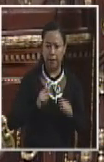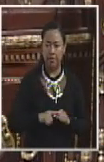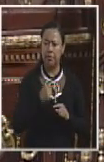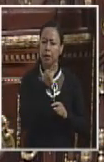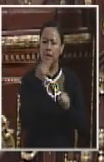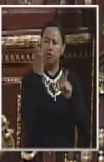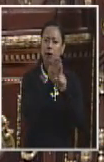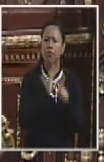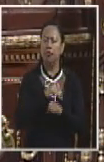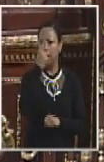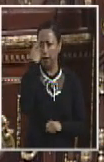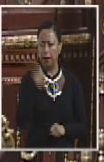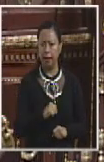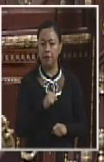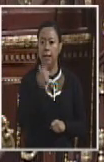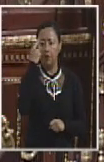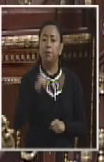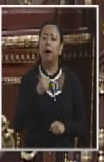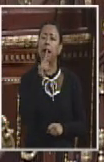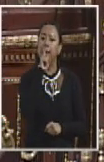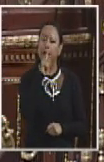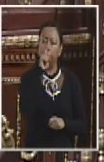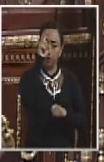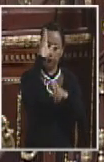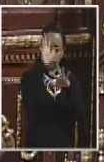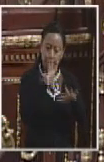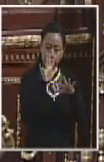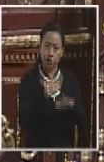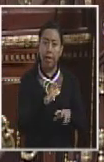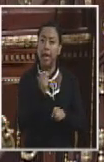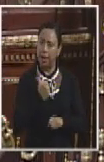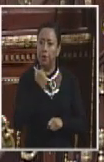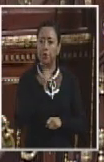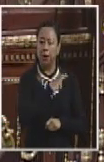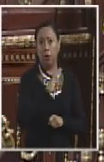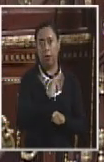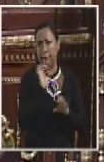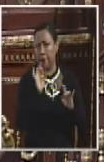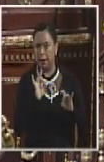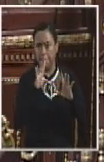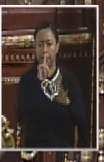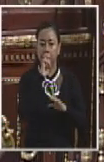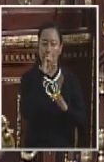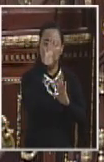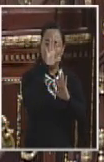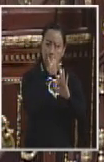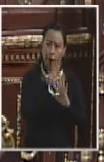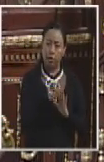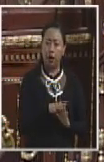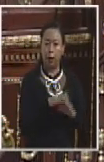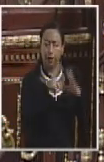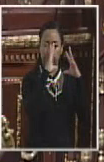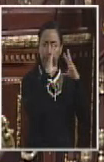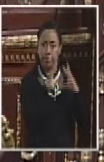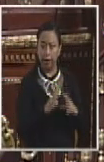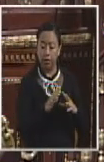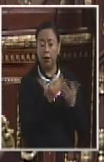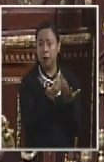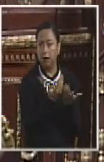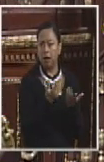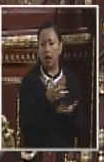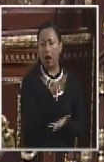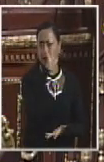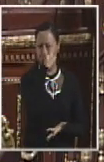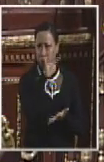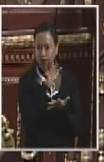las bases para aprovechar el agua de lluvia como recurso para hacer frente a la crisis de agua de la ciudad. Sin embargo, no se han ocupado de la protección